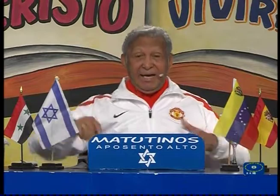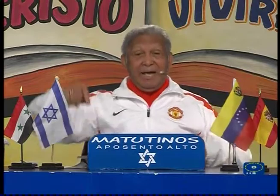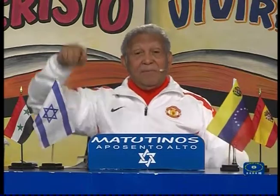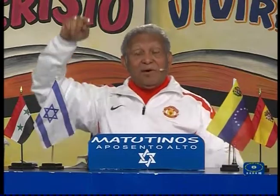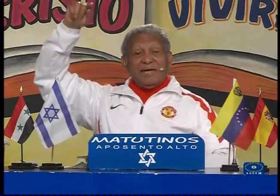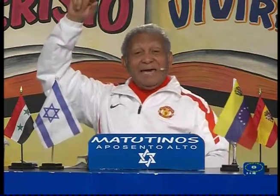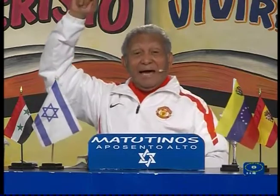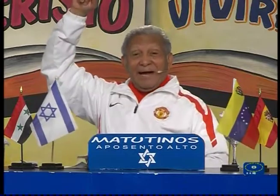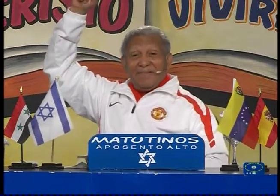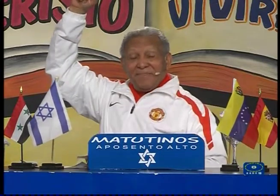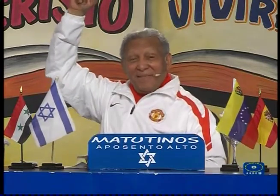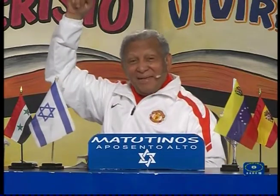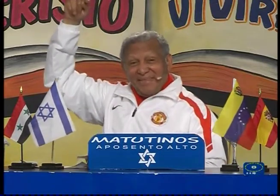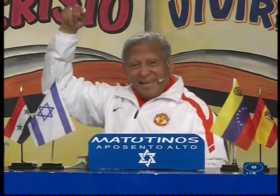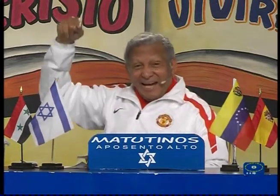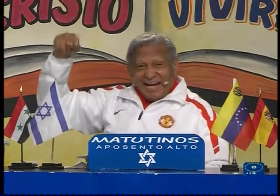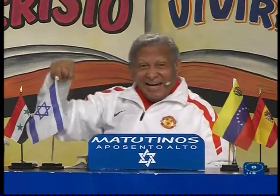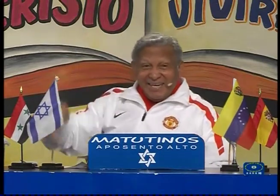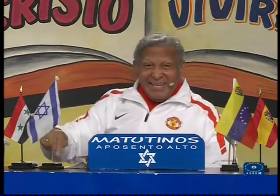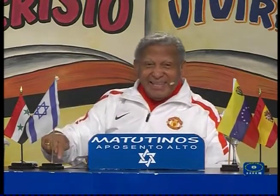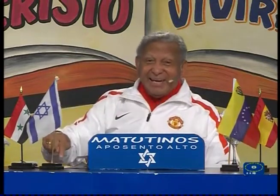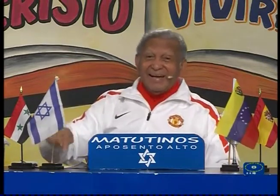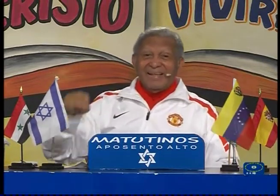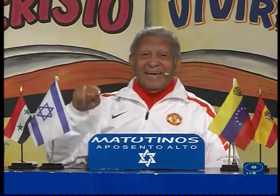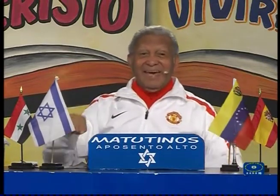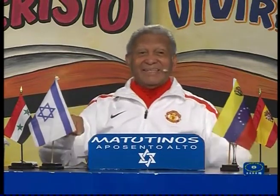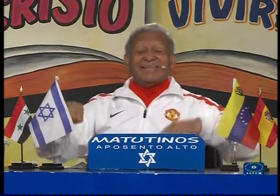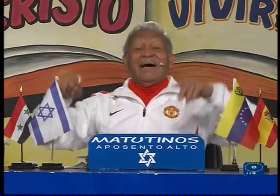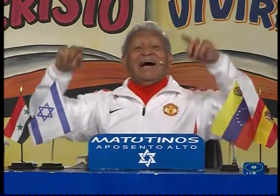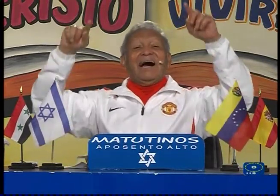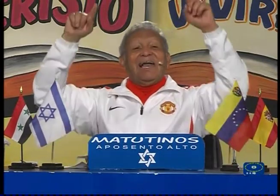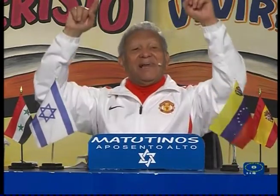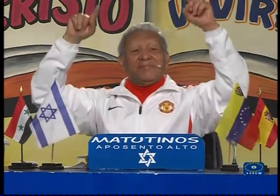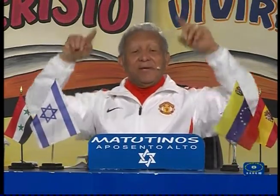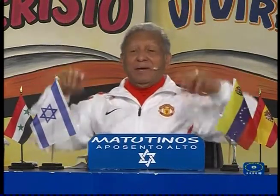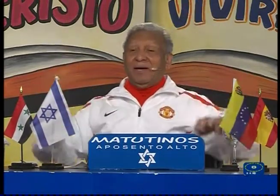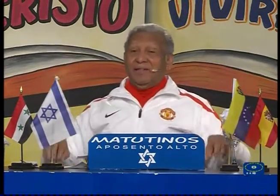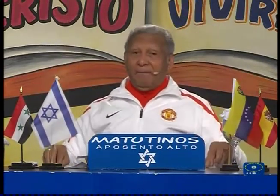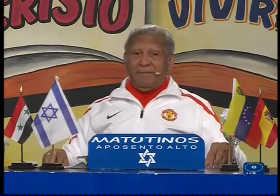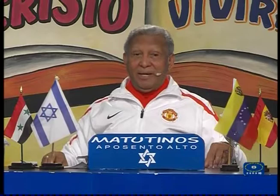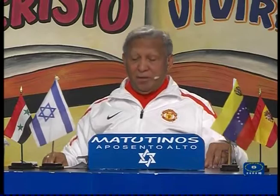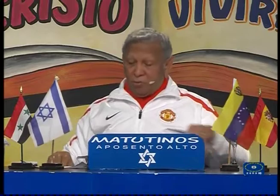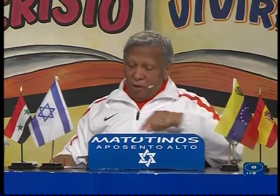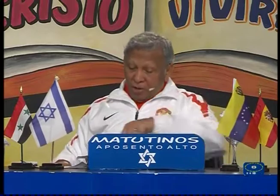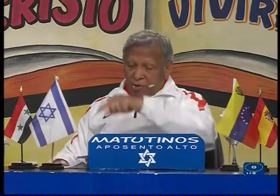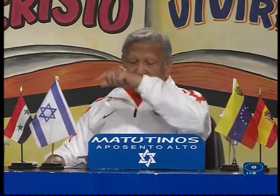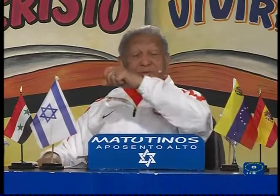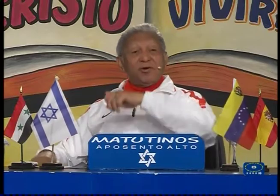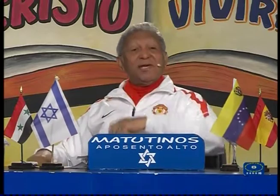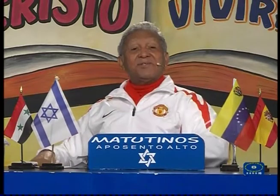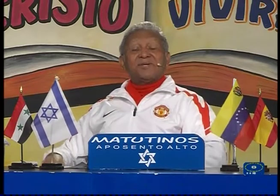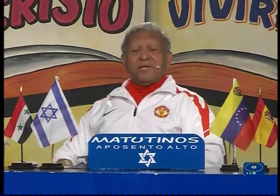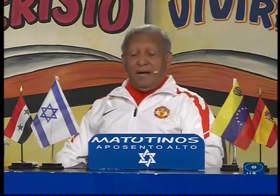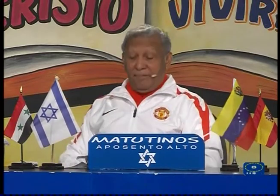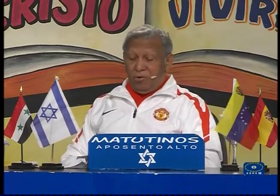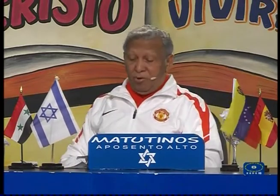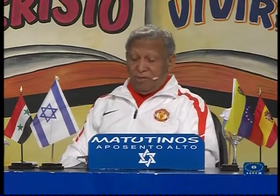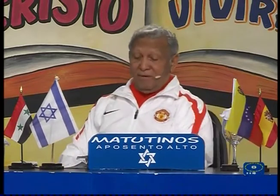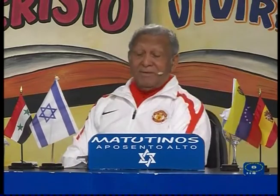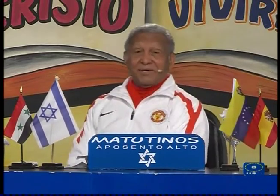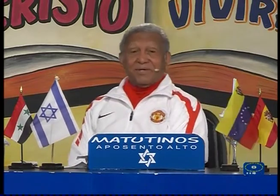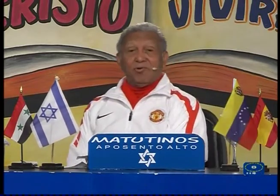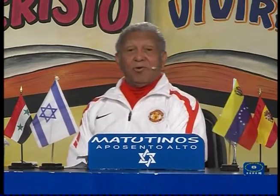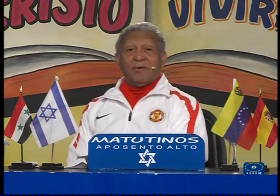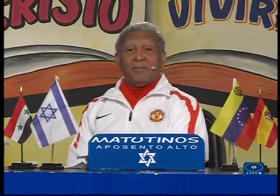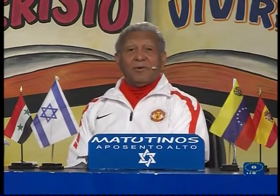qué? Porque antes de la caída es la altivez de espíritu. Yo estoy enseñando hoy